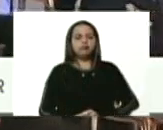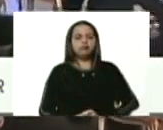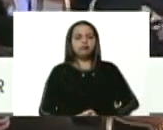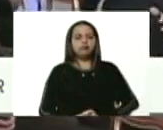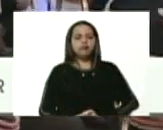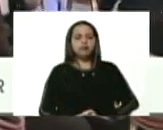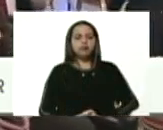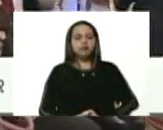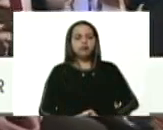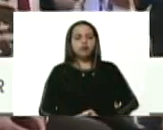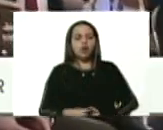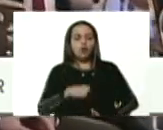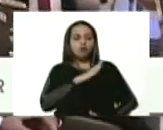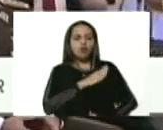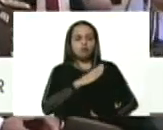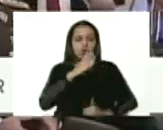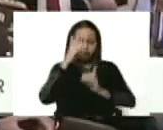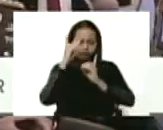con dignidad,